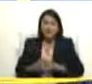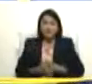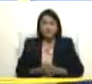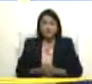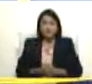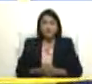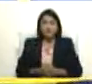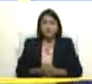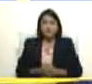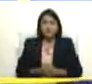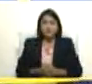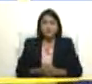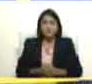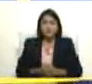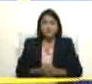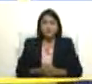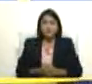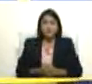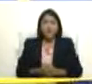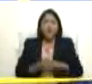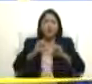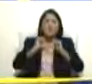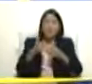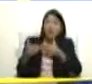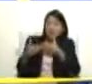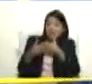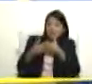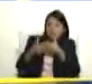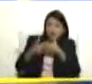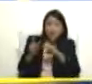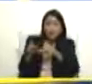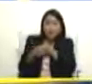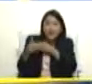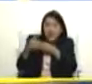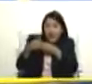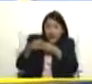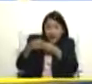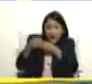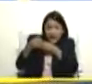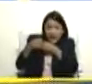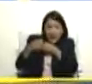donde empezaron las provocaciones de Guyana, de la ExxonMobil.